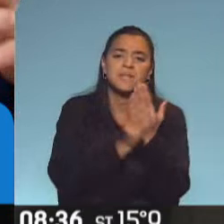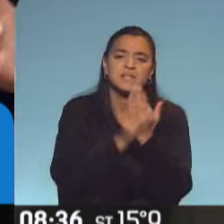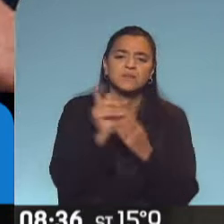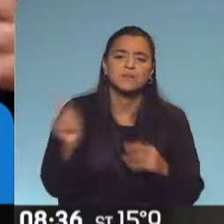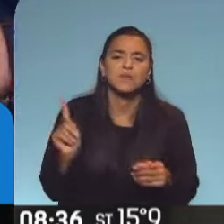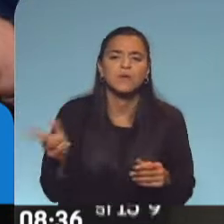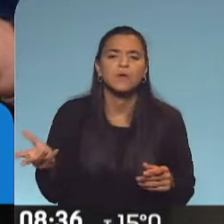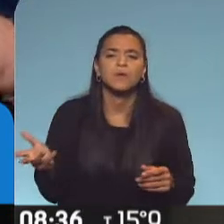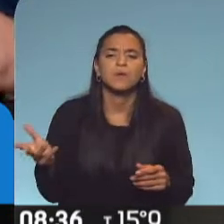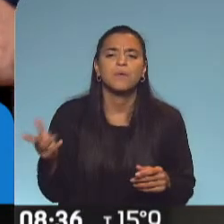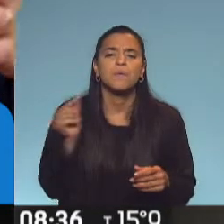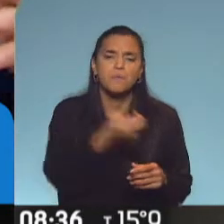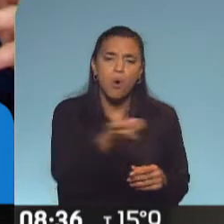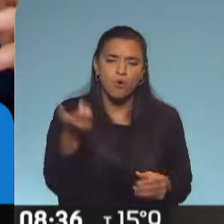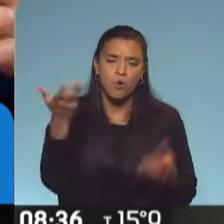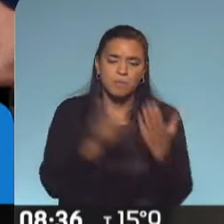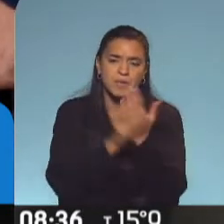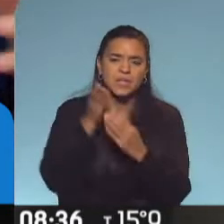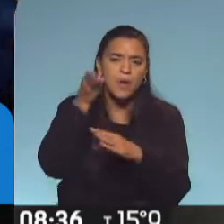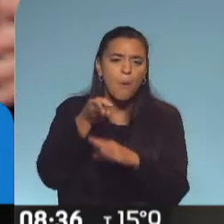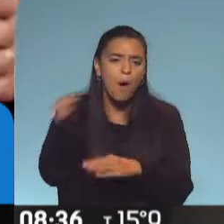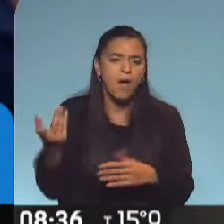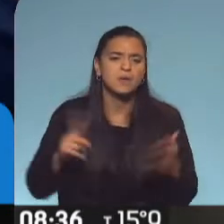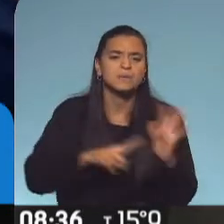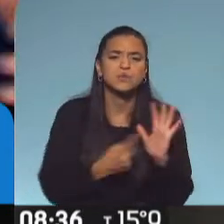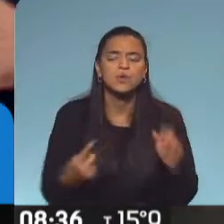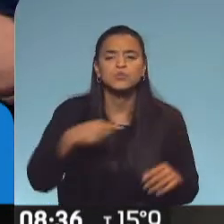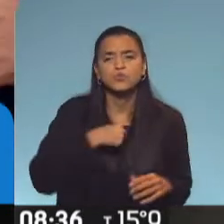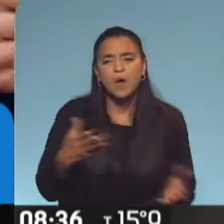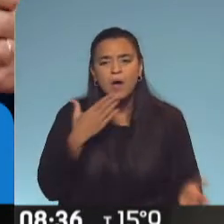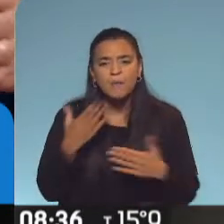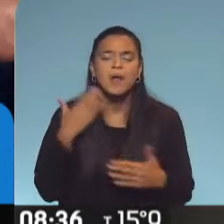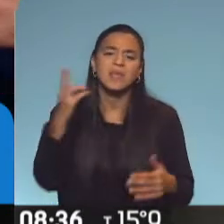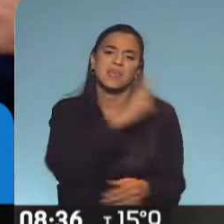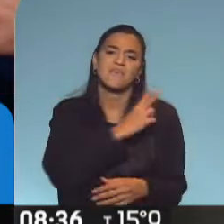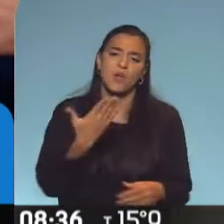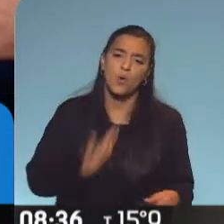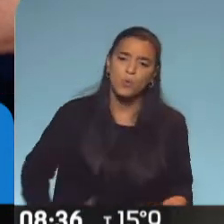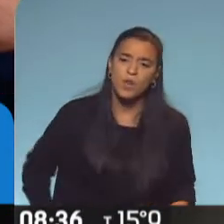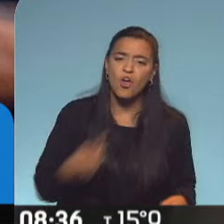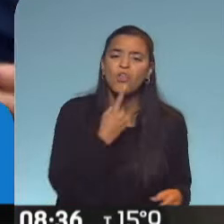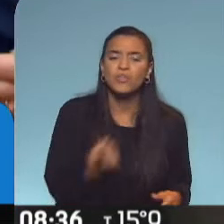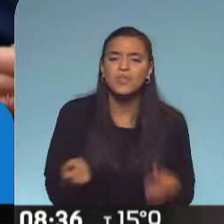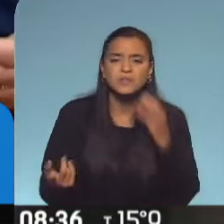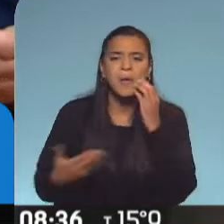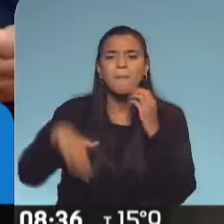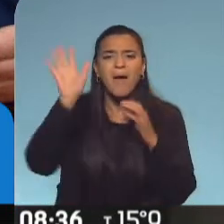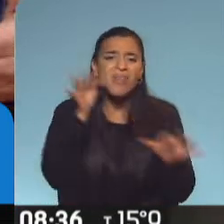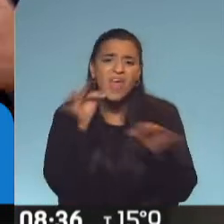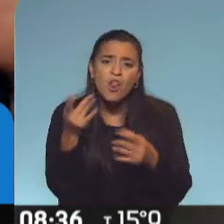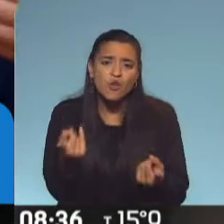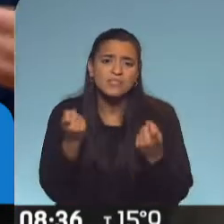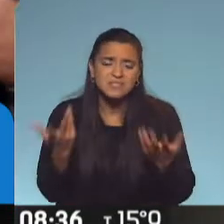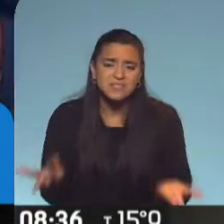pocas, participa bastante poco, ¿no? La ciudad, yo inclusive lo he hablado con el jefe de gobierno, ¿no? Planteando que tiene que haber mucho más diálogo.